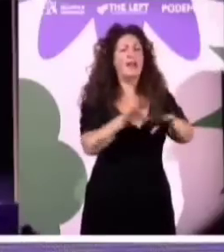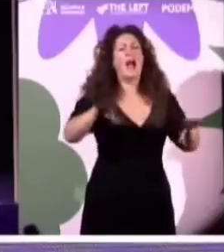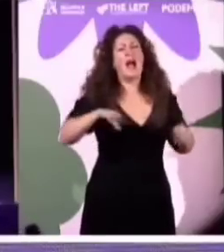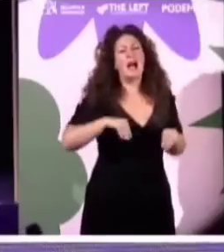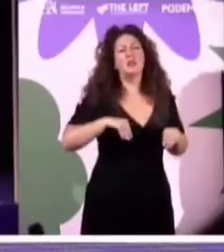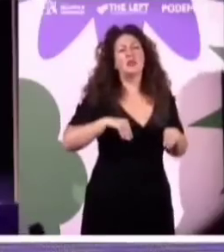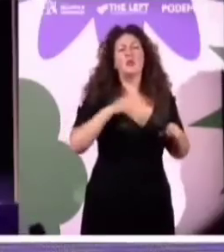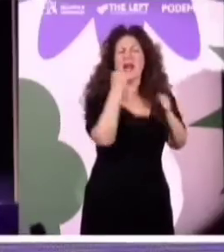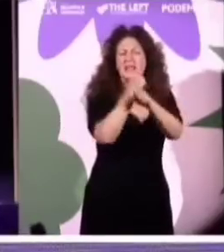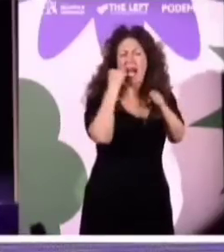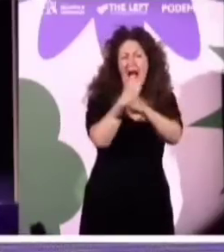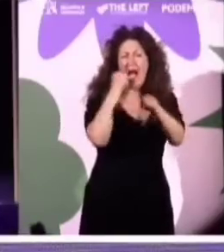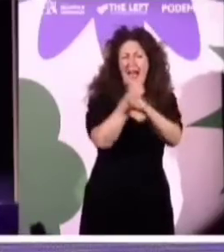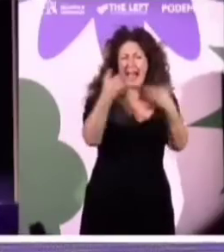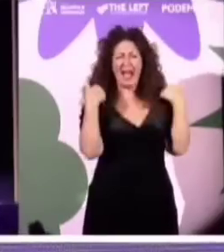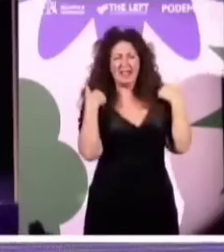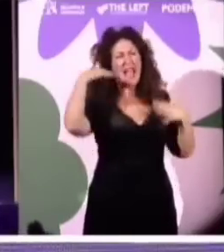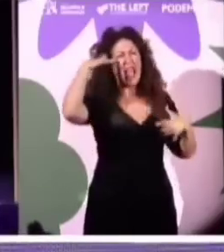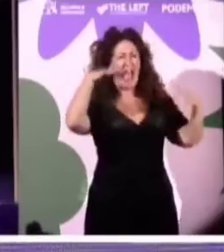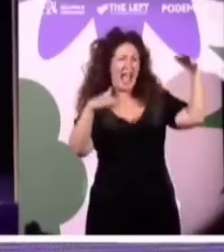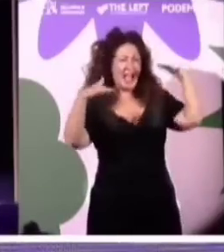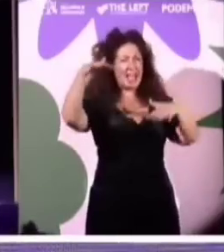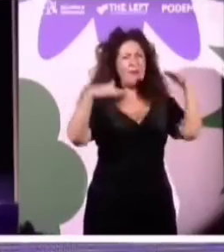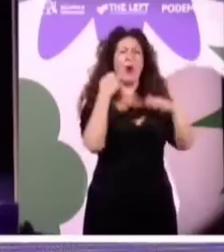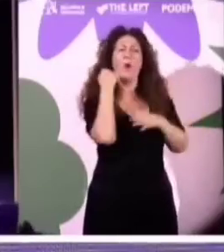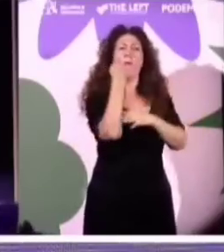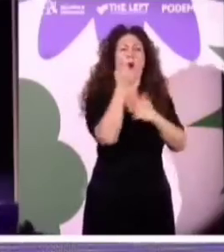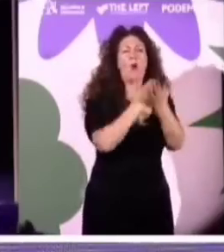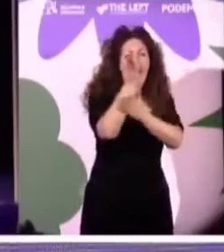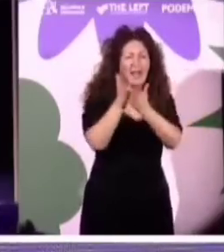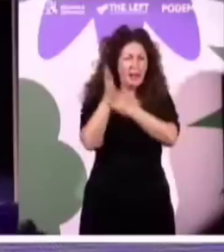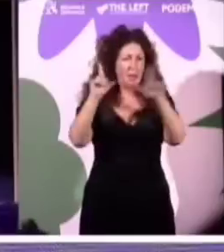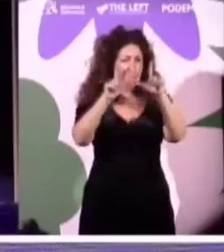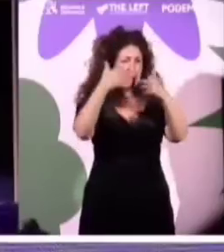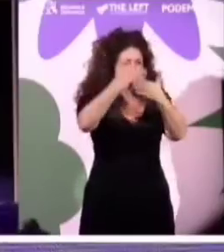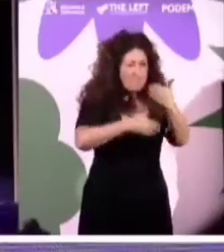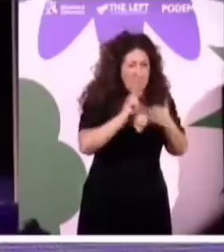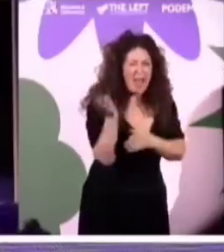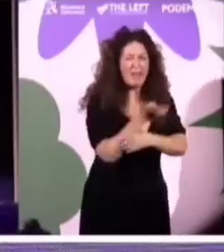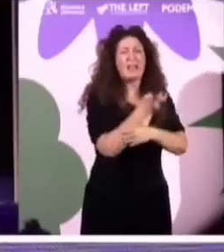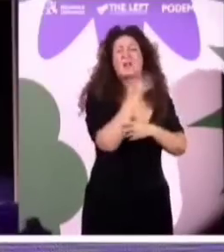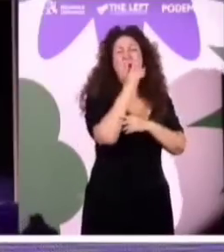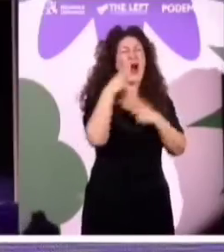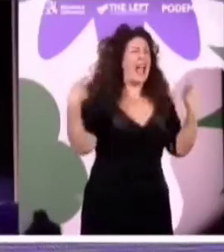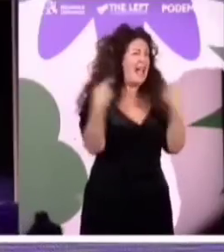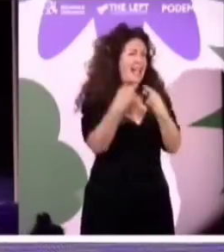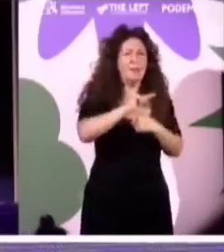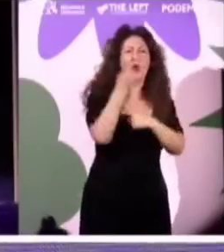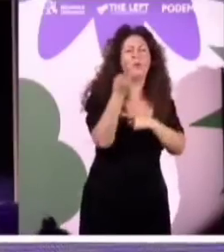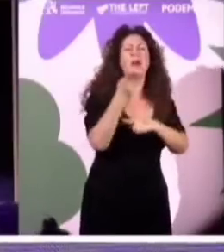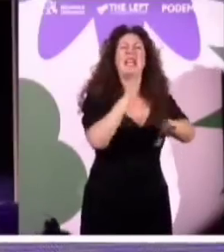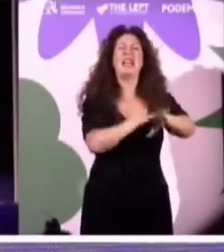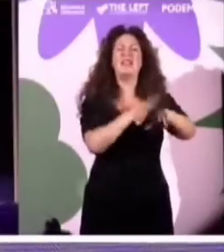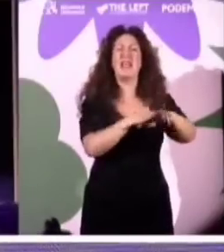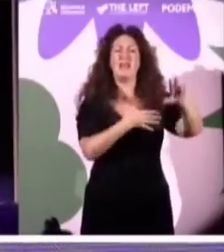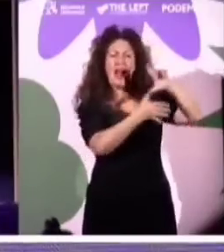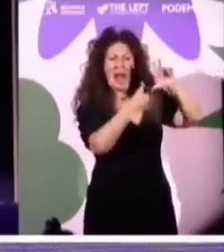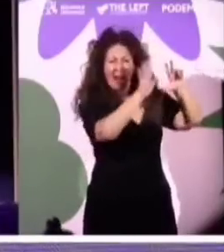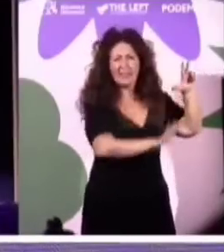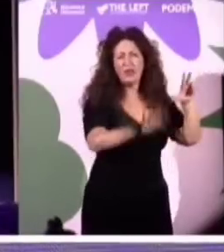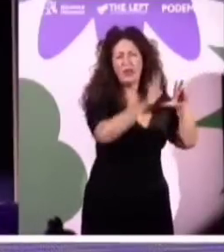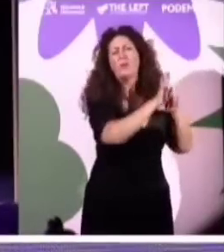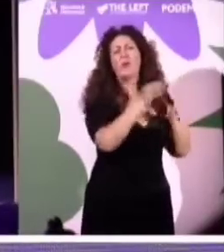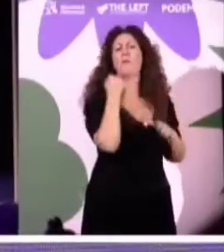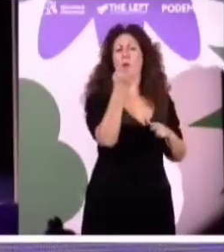sus tareas reequilibrar el poder mediático, porque el mayor enemigo de la izquierda latinoamericana es un